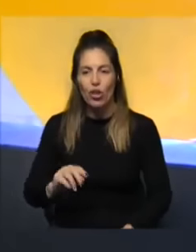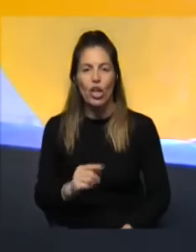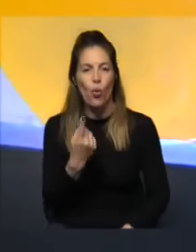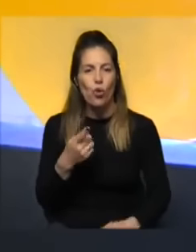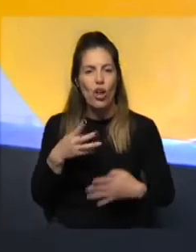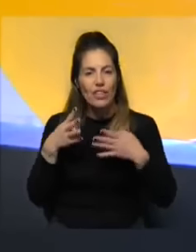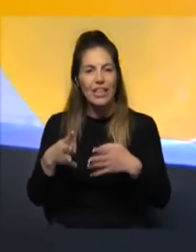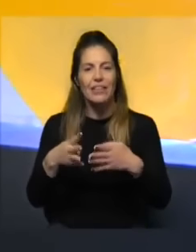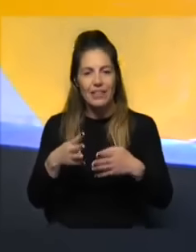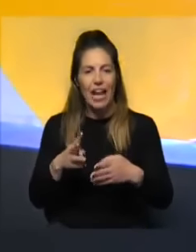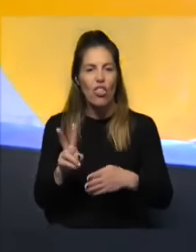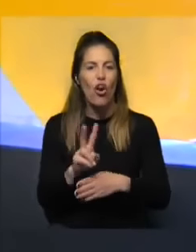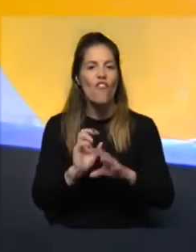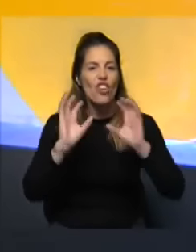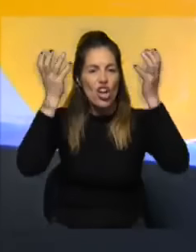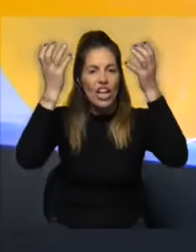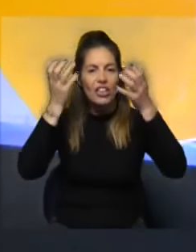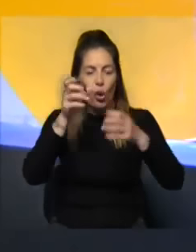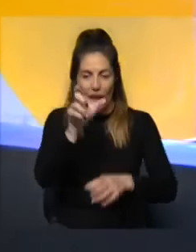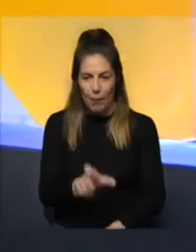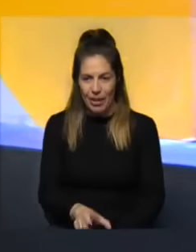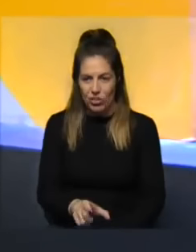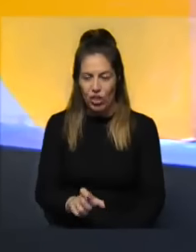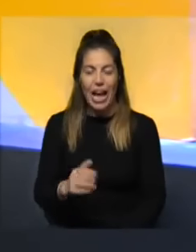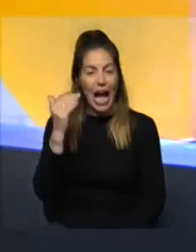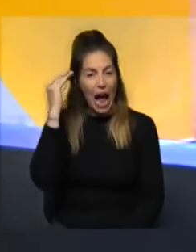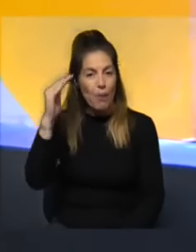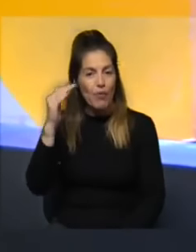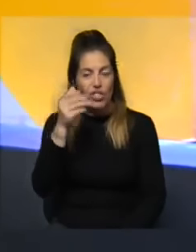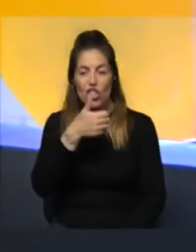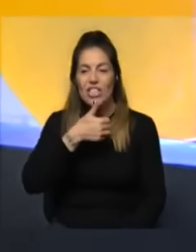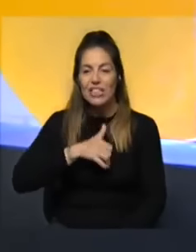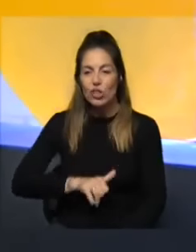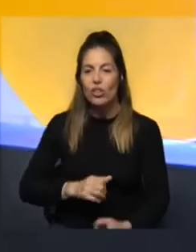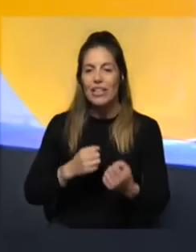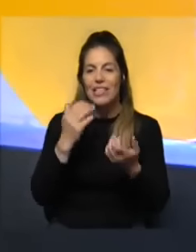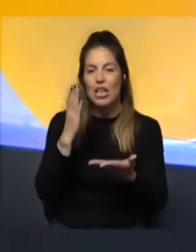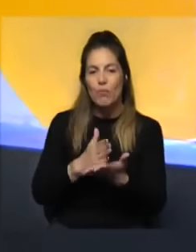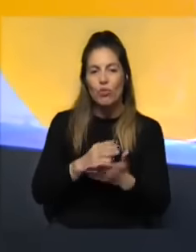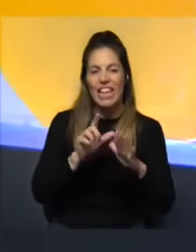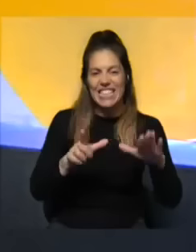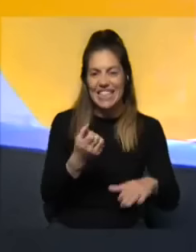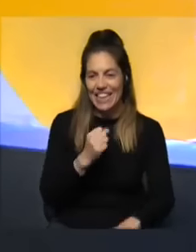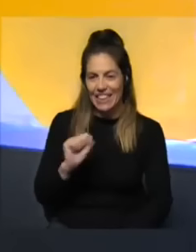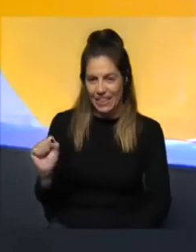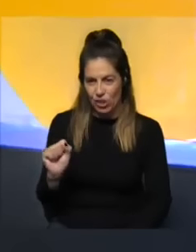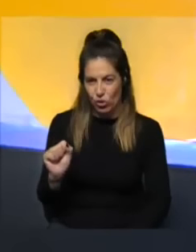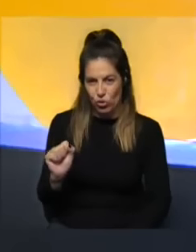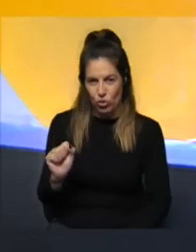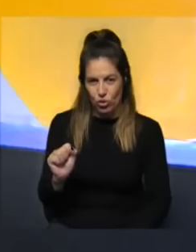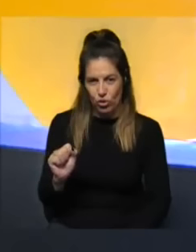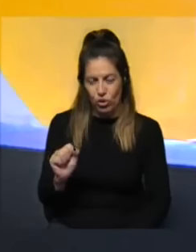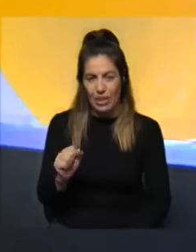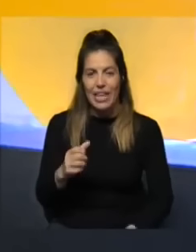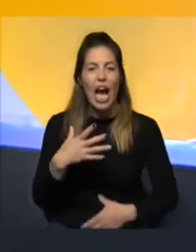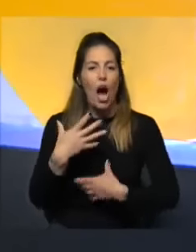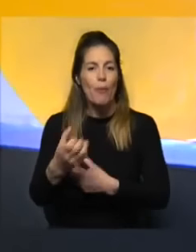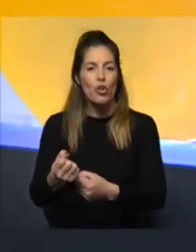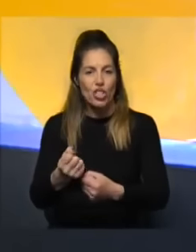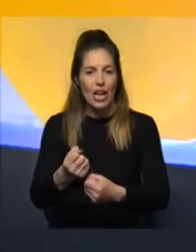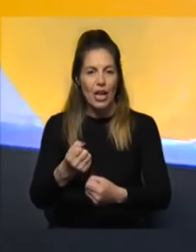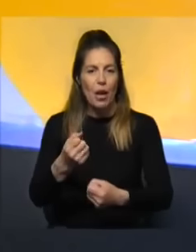atentado violento al pudor. Y al profesor se le imputan 7 delitos de contribución a la